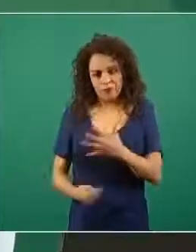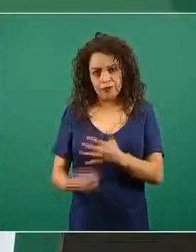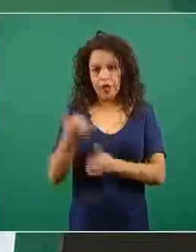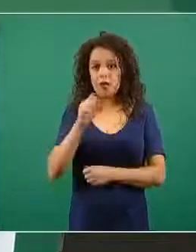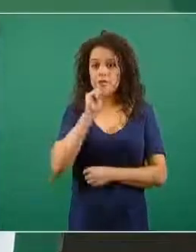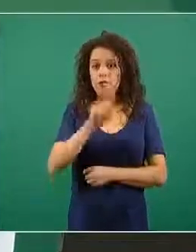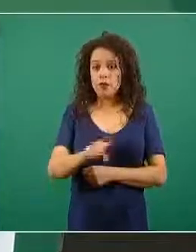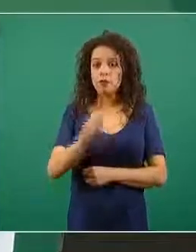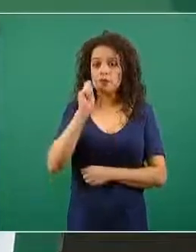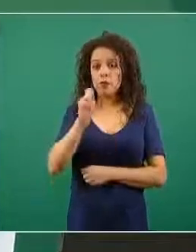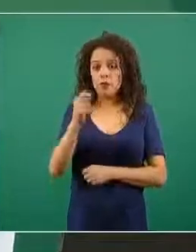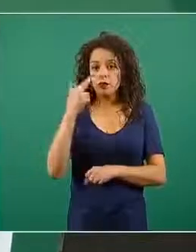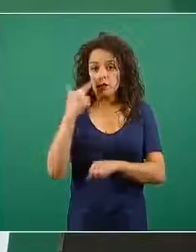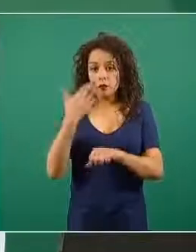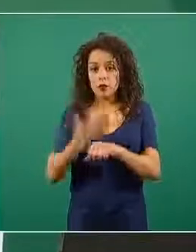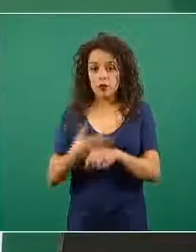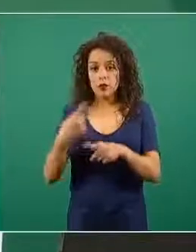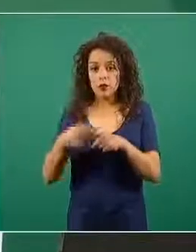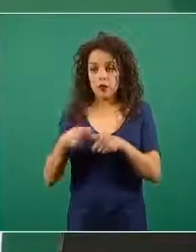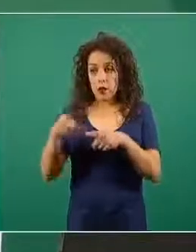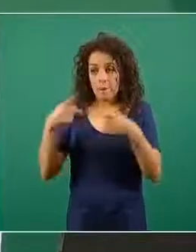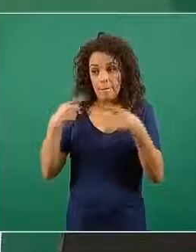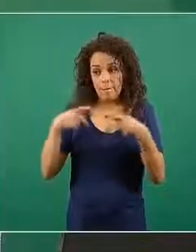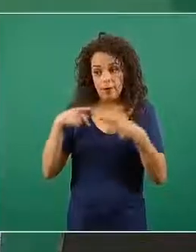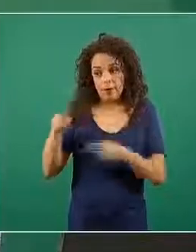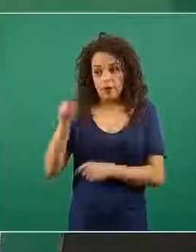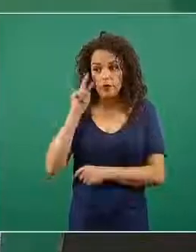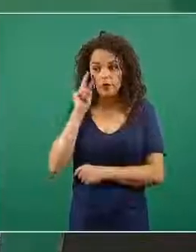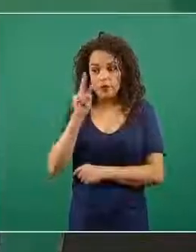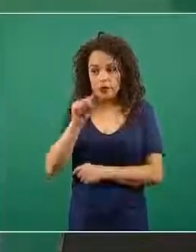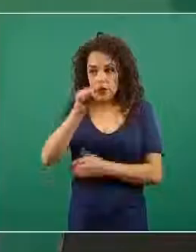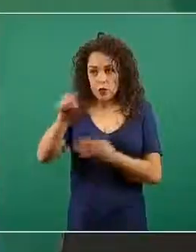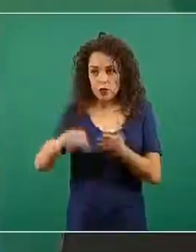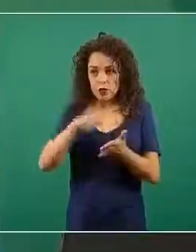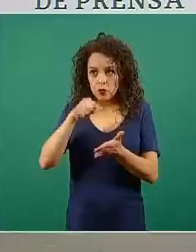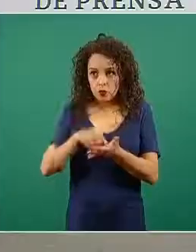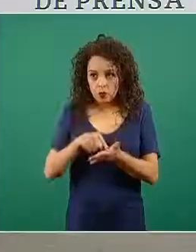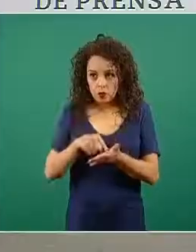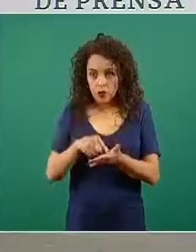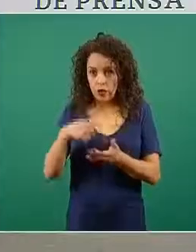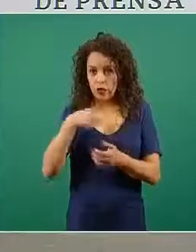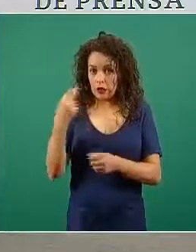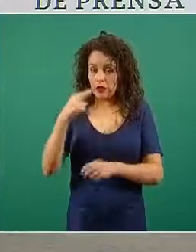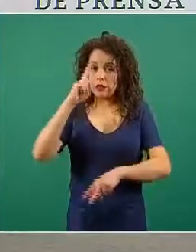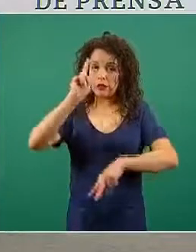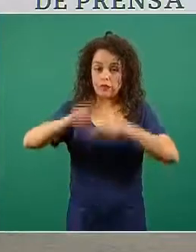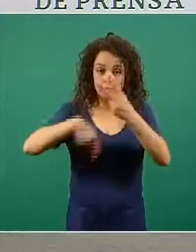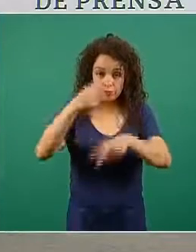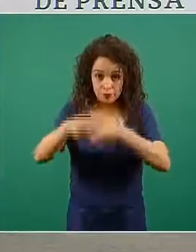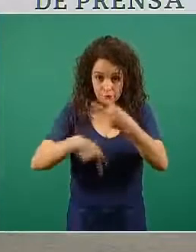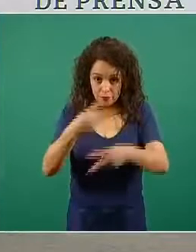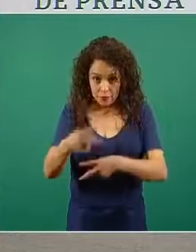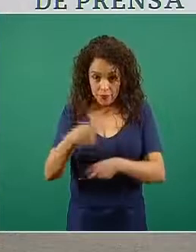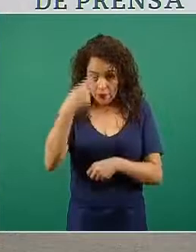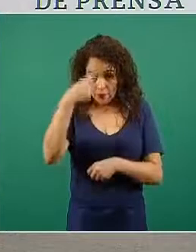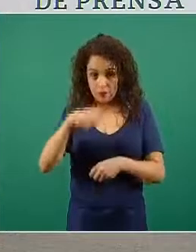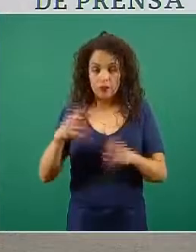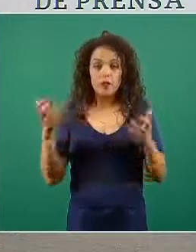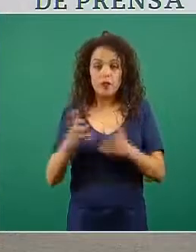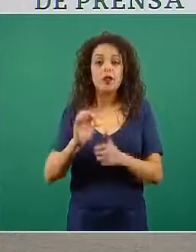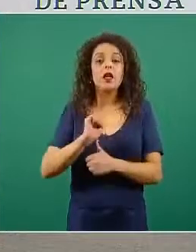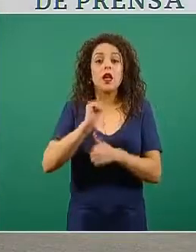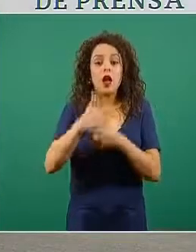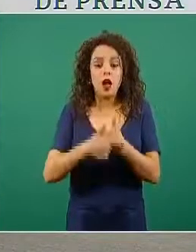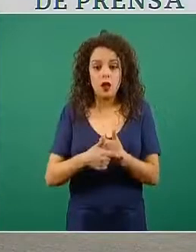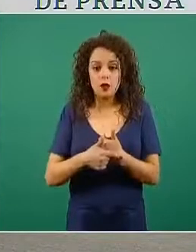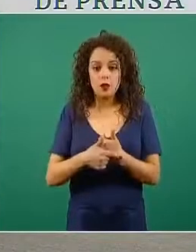corresponde a la persona ver si el lugar en el que tengo que acudir a una actividad ya está